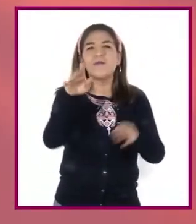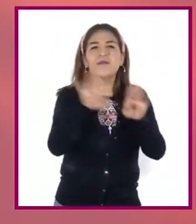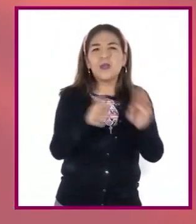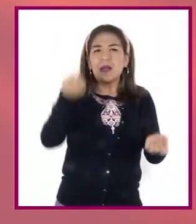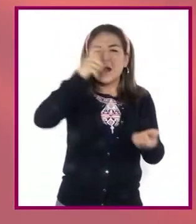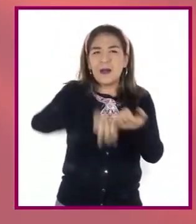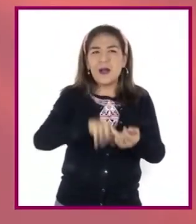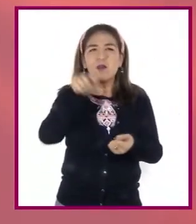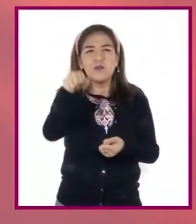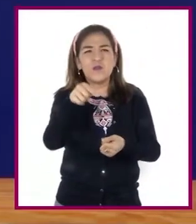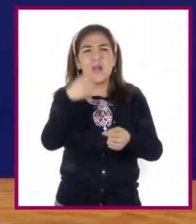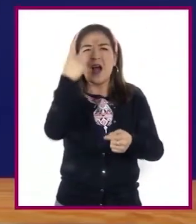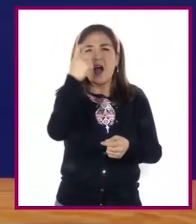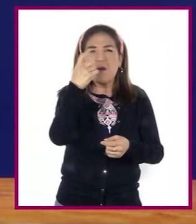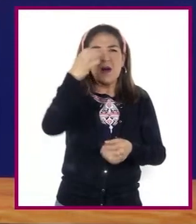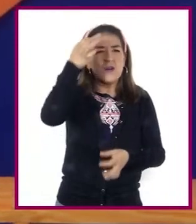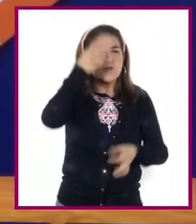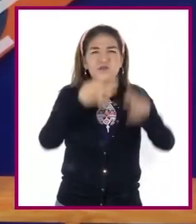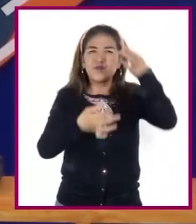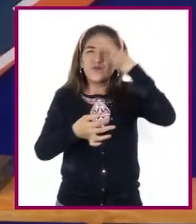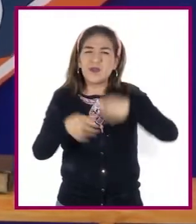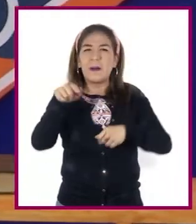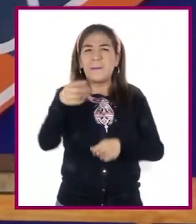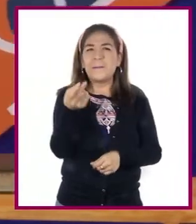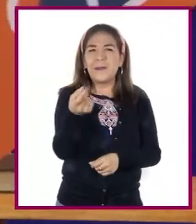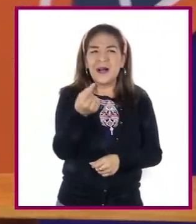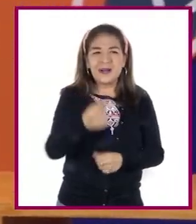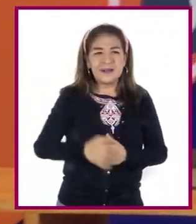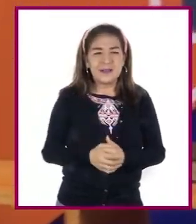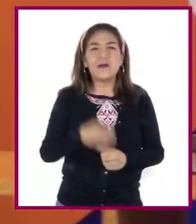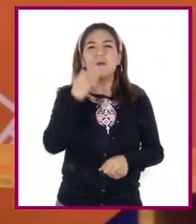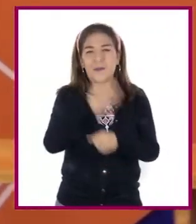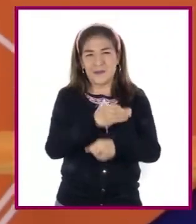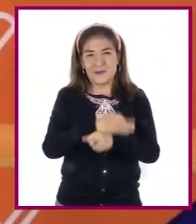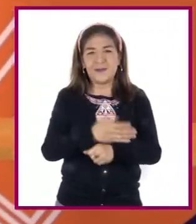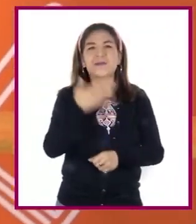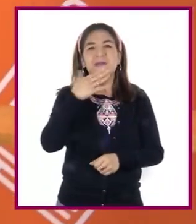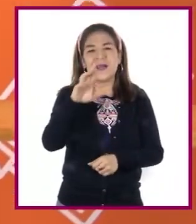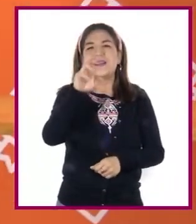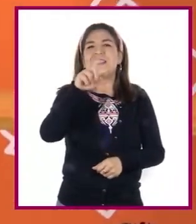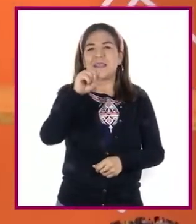del perro, profesora. Claro que sí. Ahora, ¿qué les parece si hacemos un